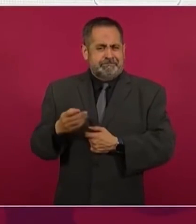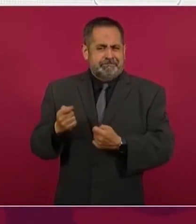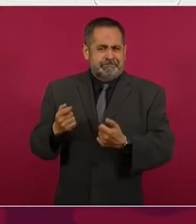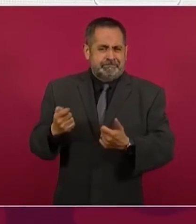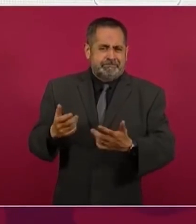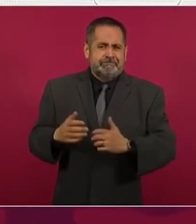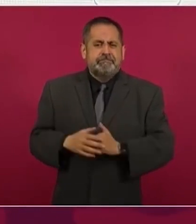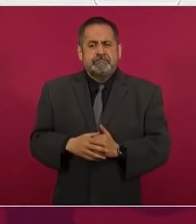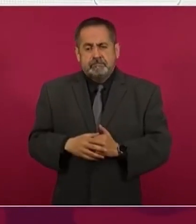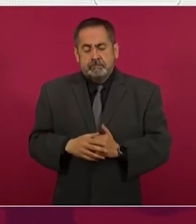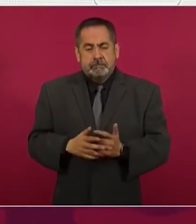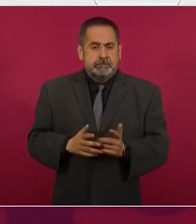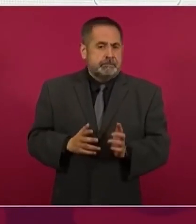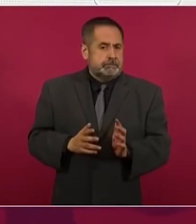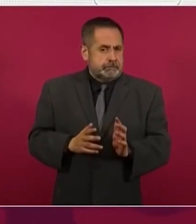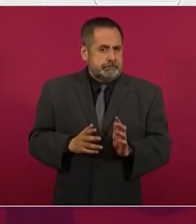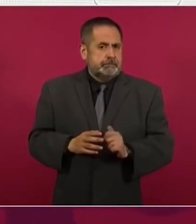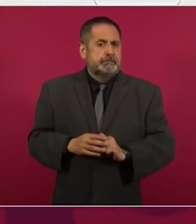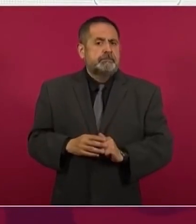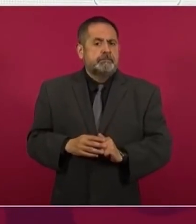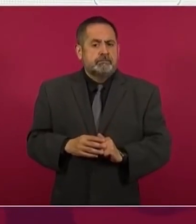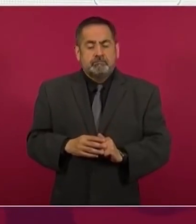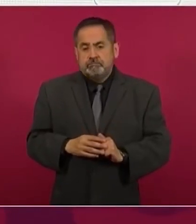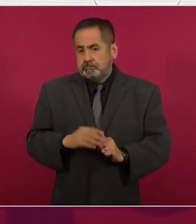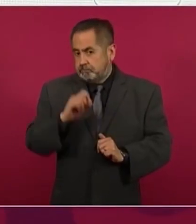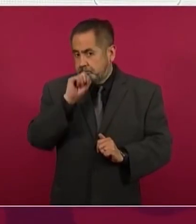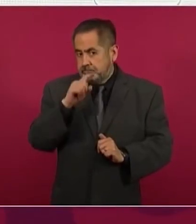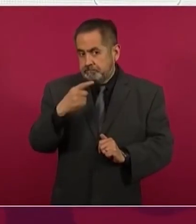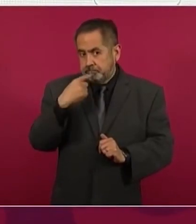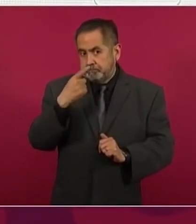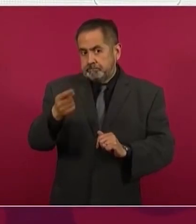También lo digo porque